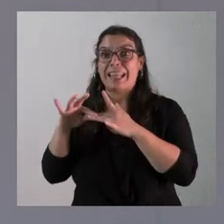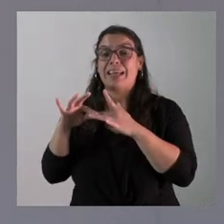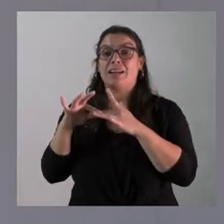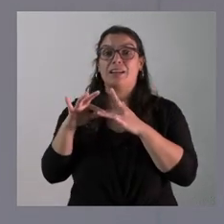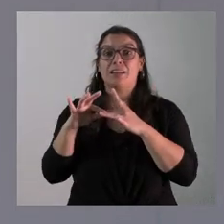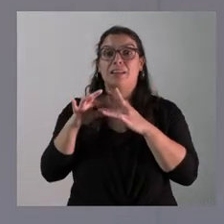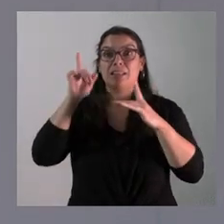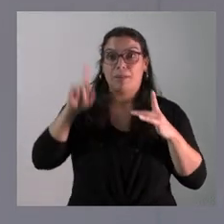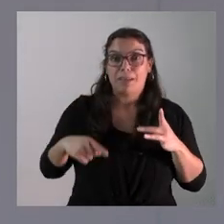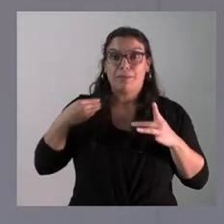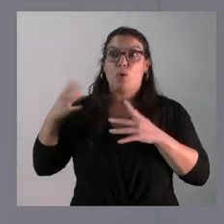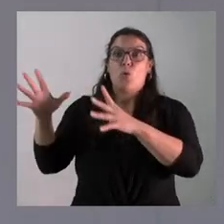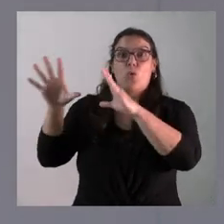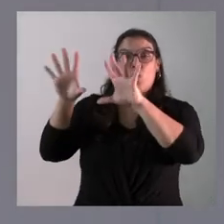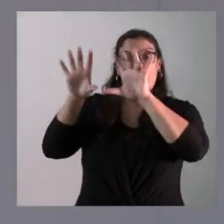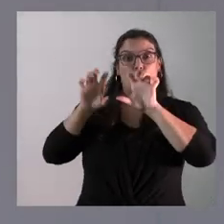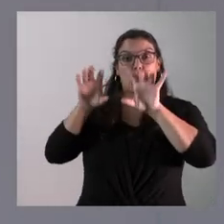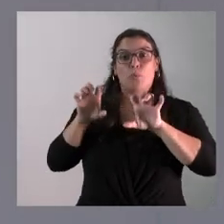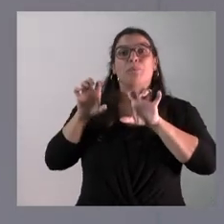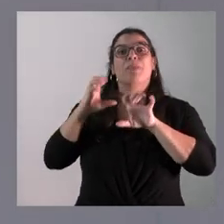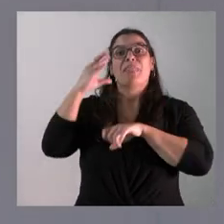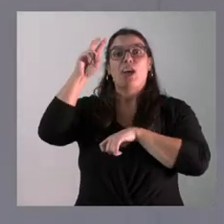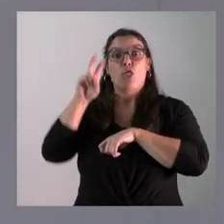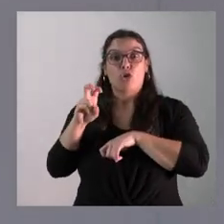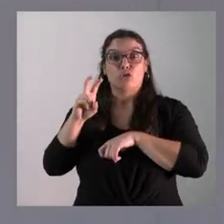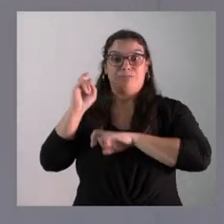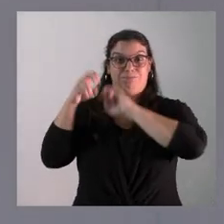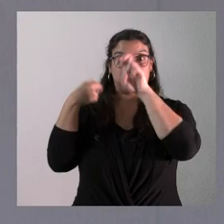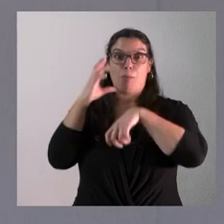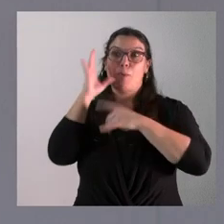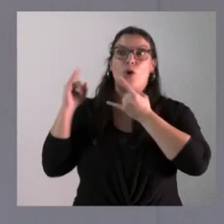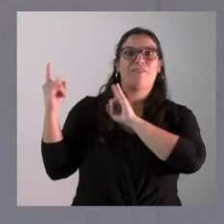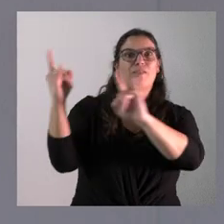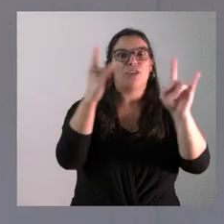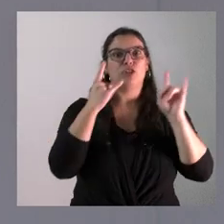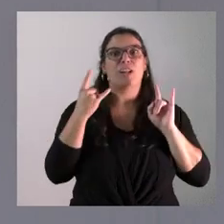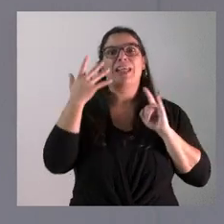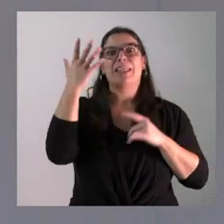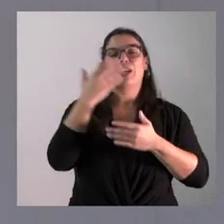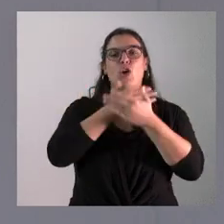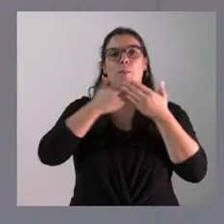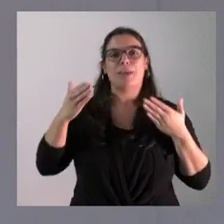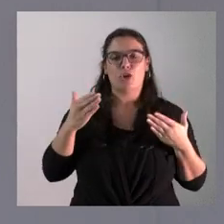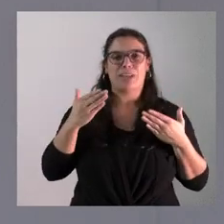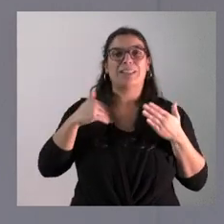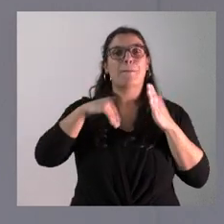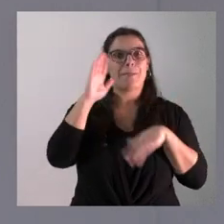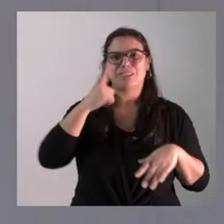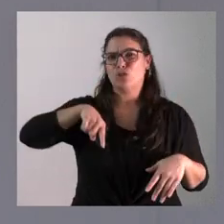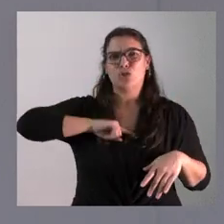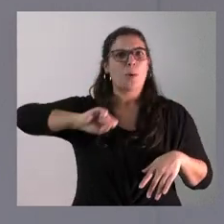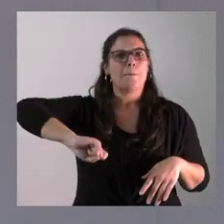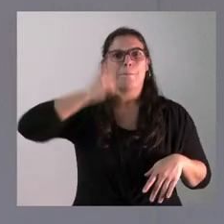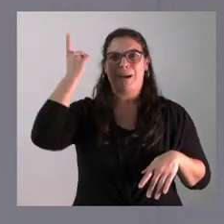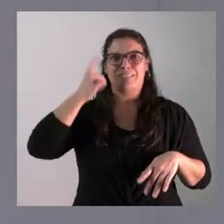sumideros de CO2 a través de tener el mayor patrimonio forestal de toda España que son más de 5 millones de hectáreas forestales nadie tiene en España una